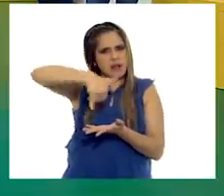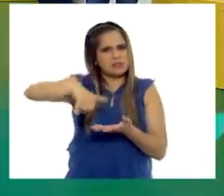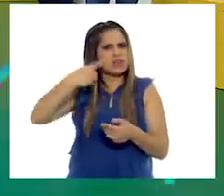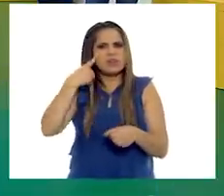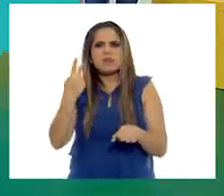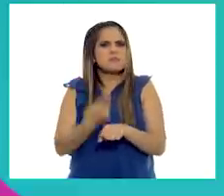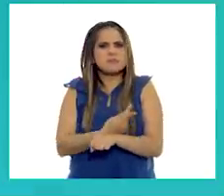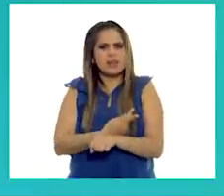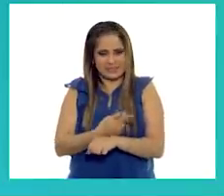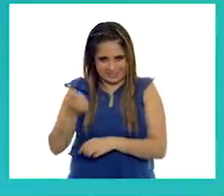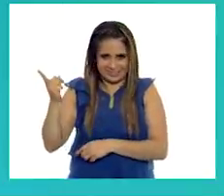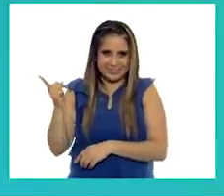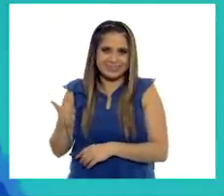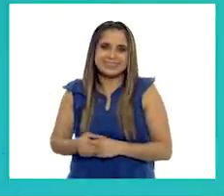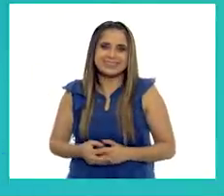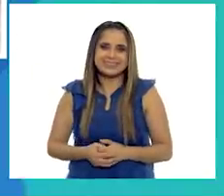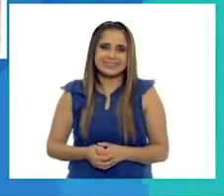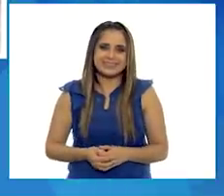pasa.